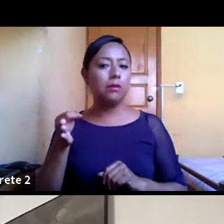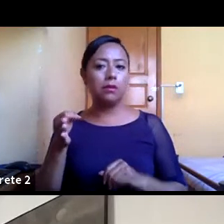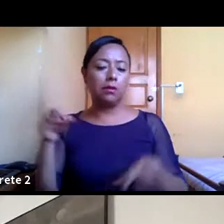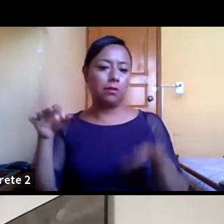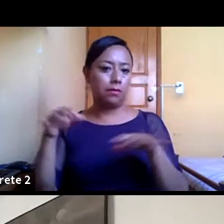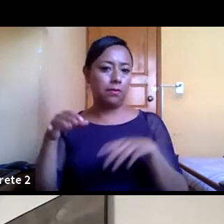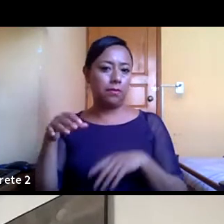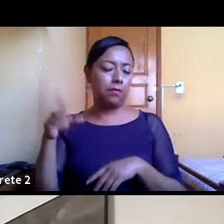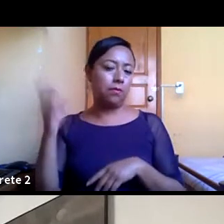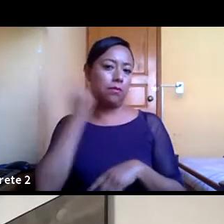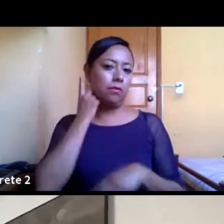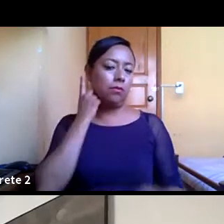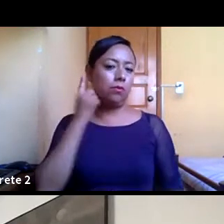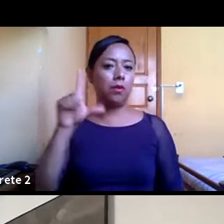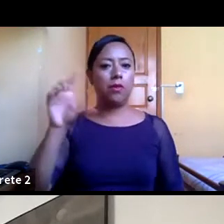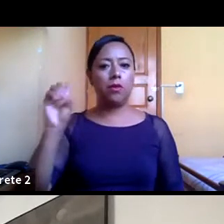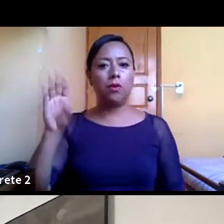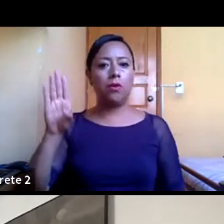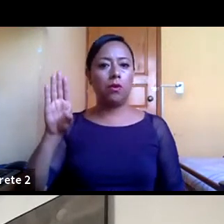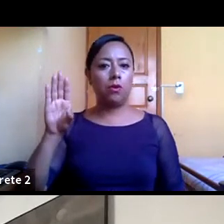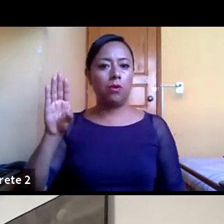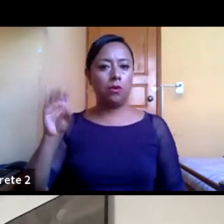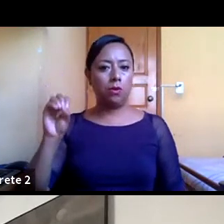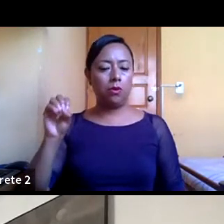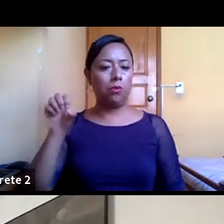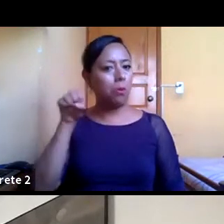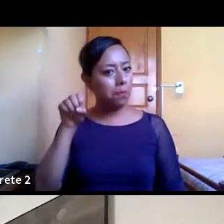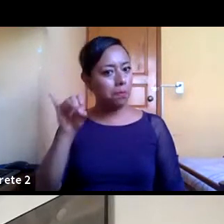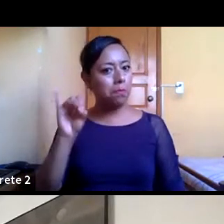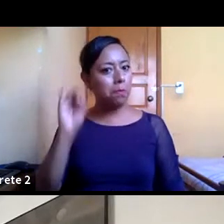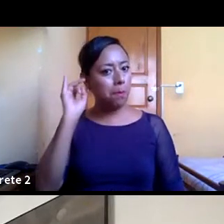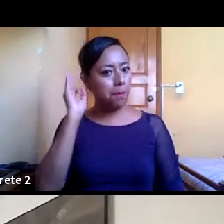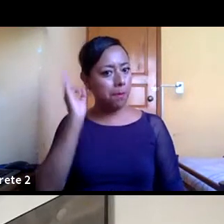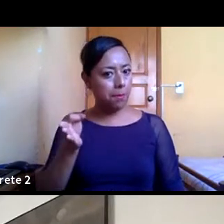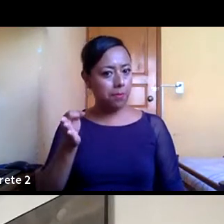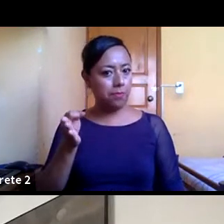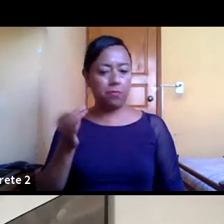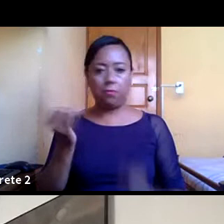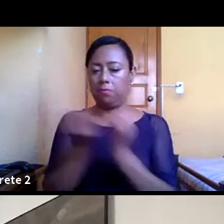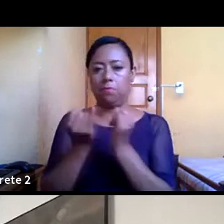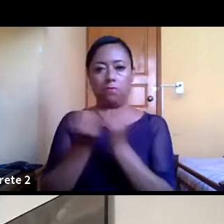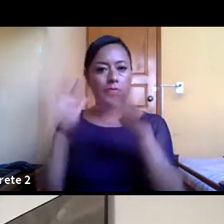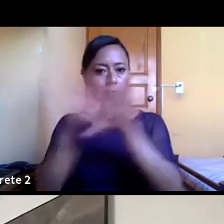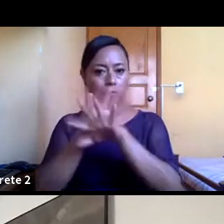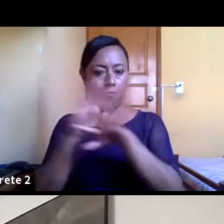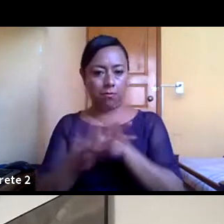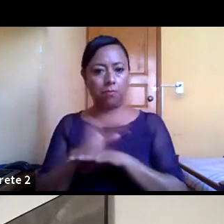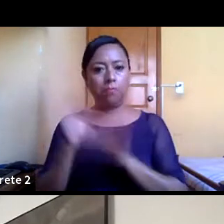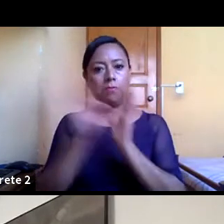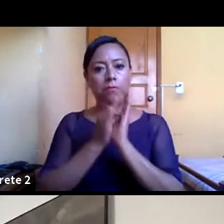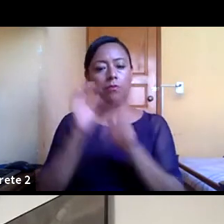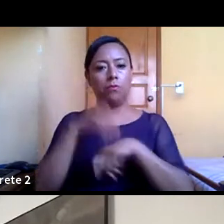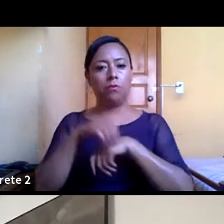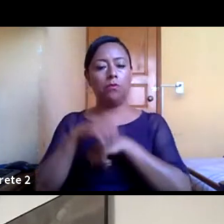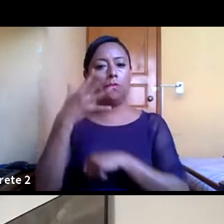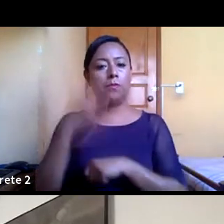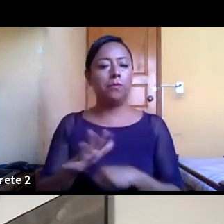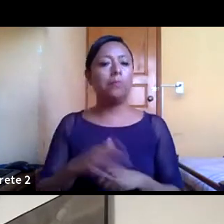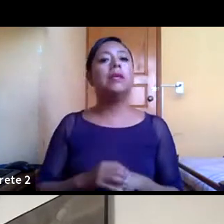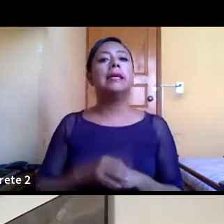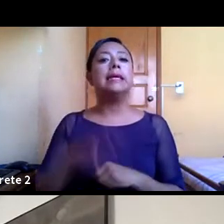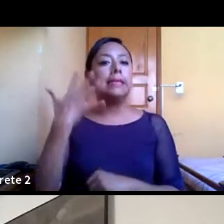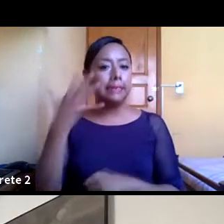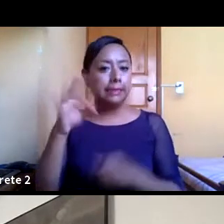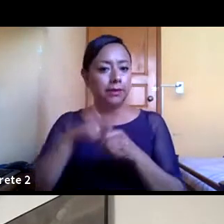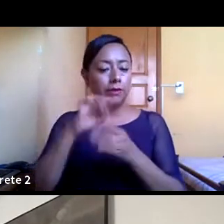Bien, Víctor Hugo Lobo, a favor, con la acotación dada en el punto número 10. Con 5 votos a favor, 0 en contra